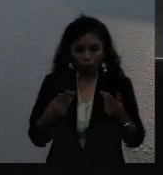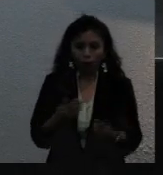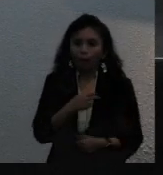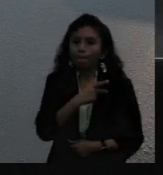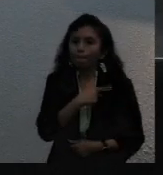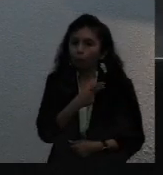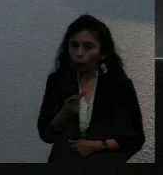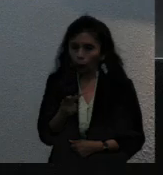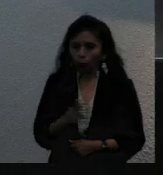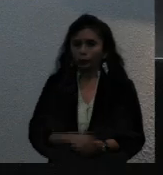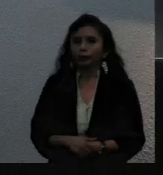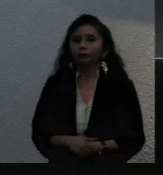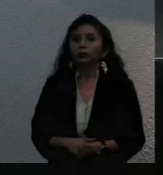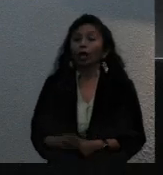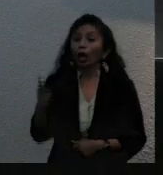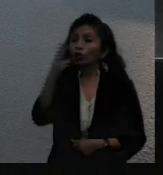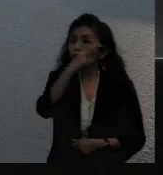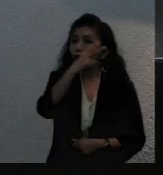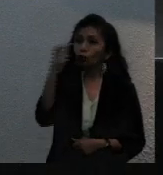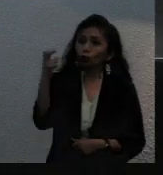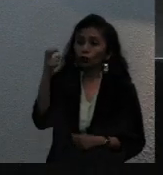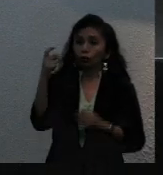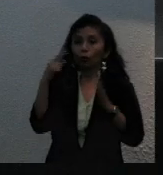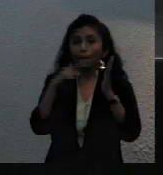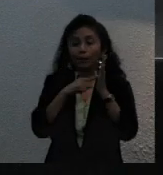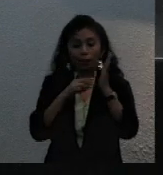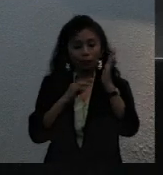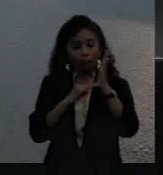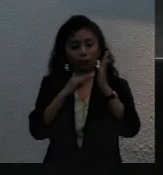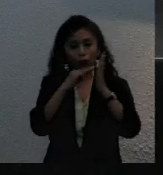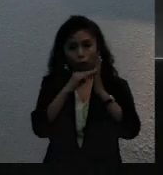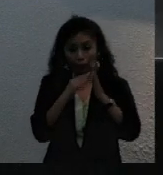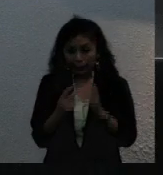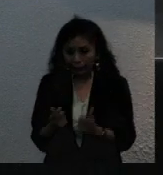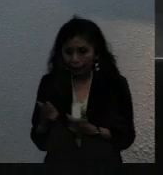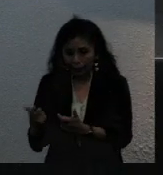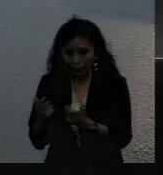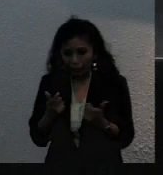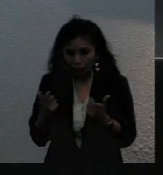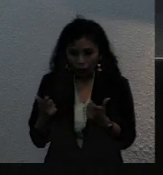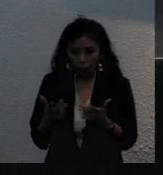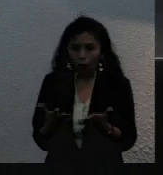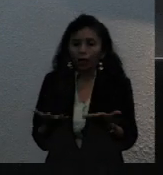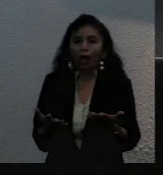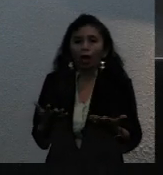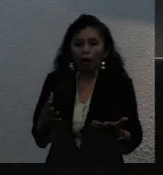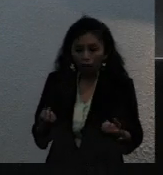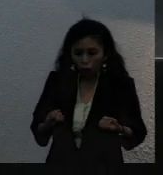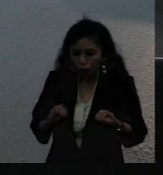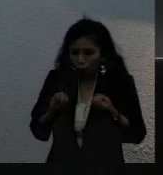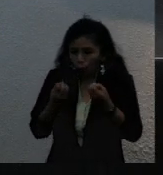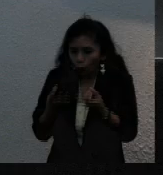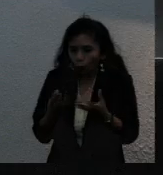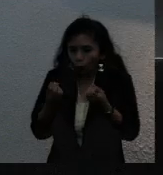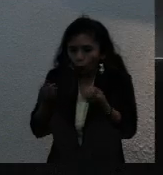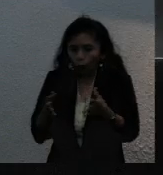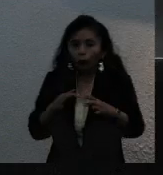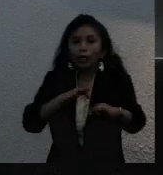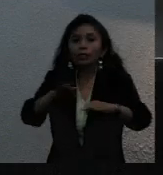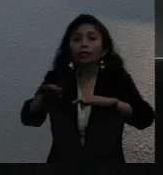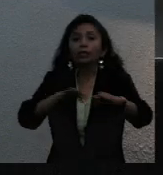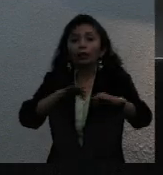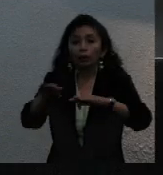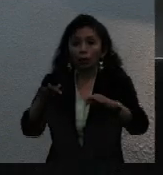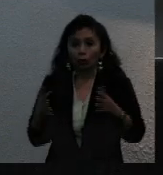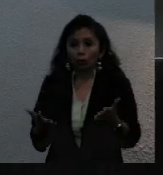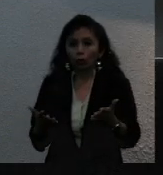Además, de los 200 mil millones de pesos en infraestructura, no solo generan empleo, sino que también crean las condiciones